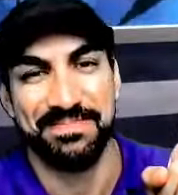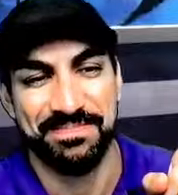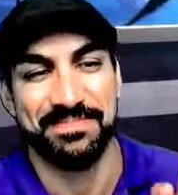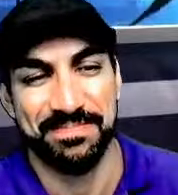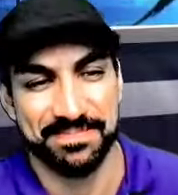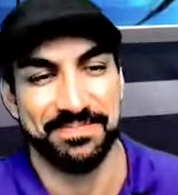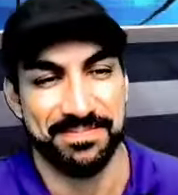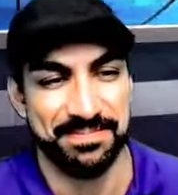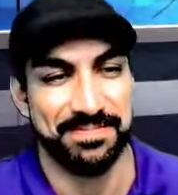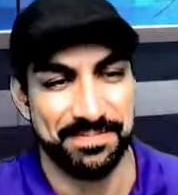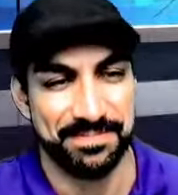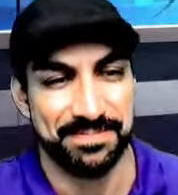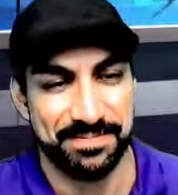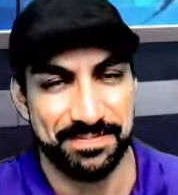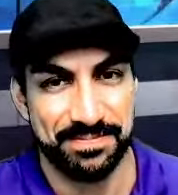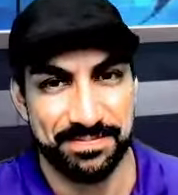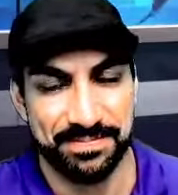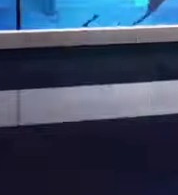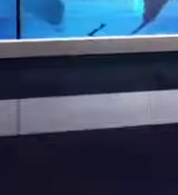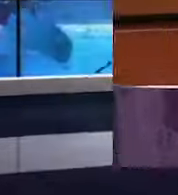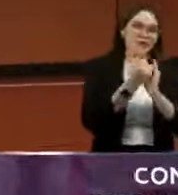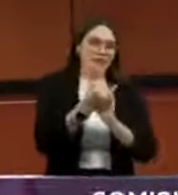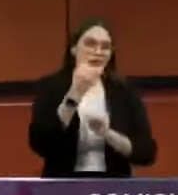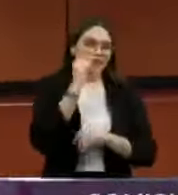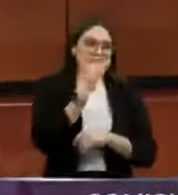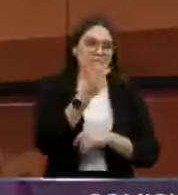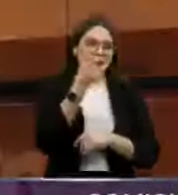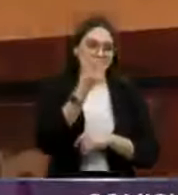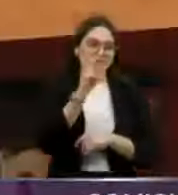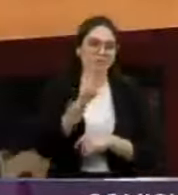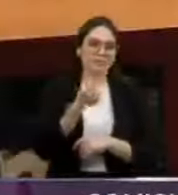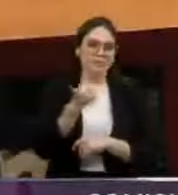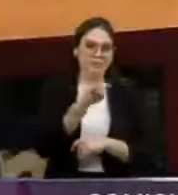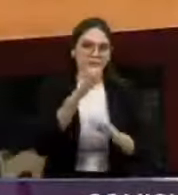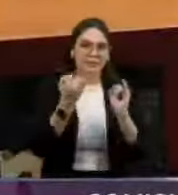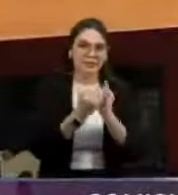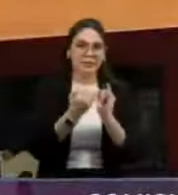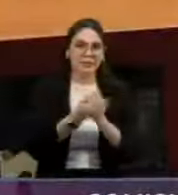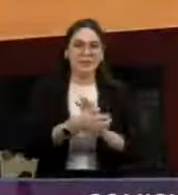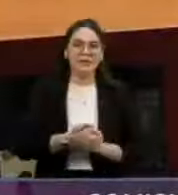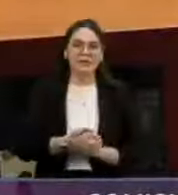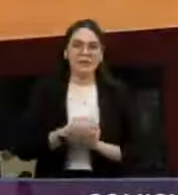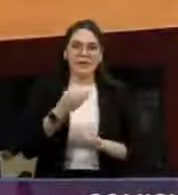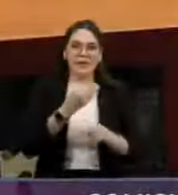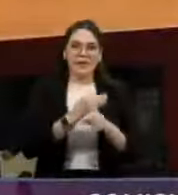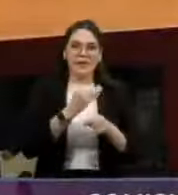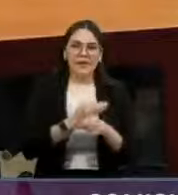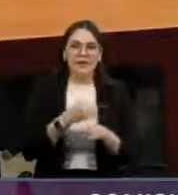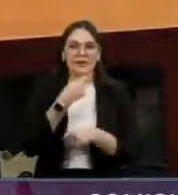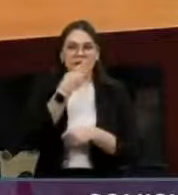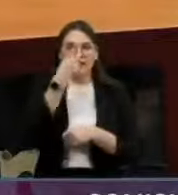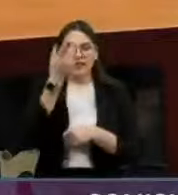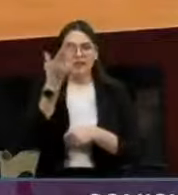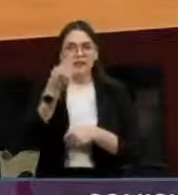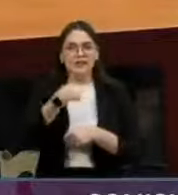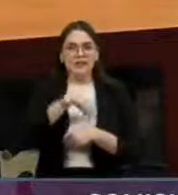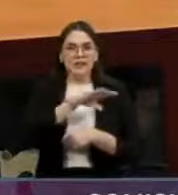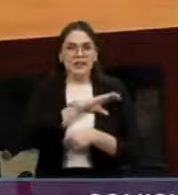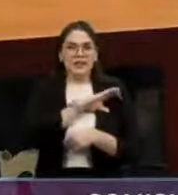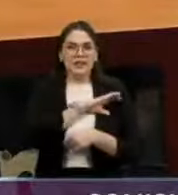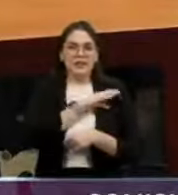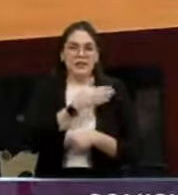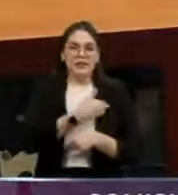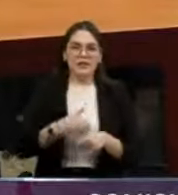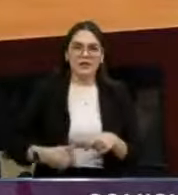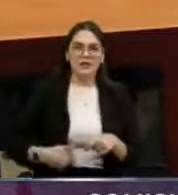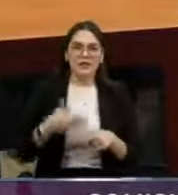Desde esta tribuna le decimos a nuestro querido presidente, presidente Andrés Manuel López